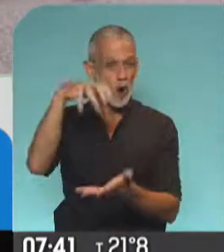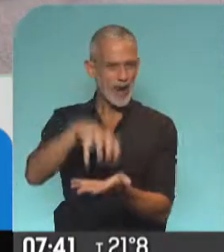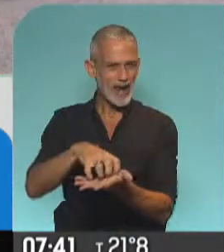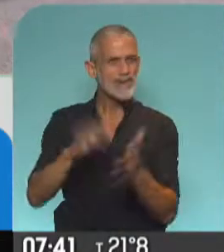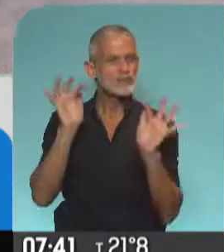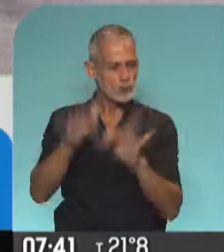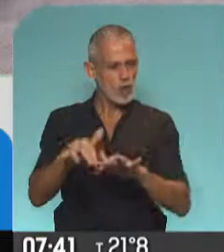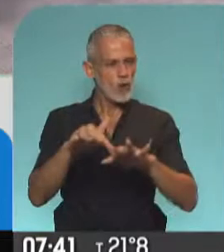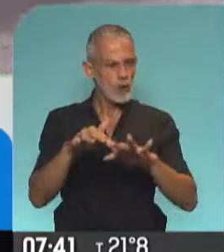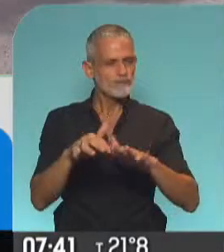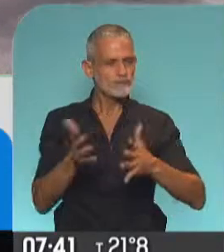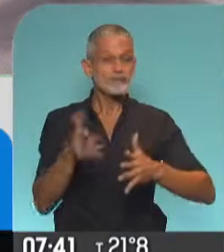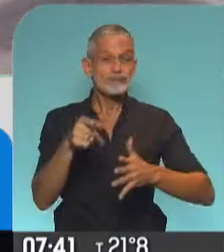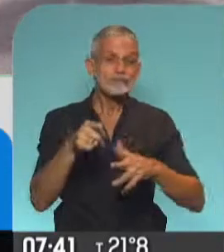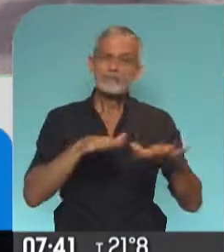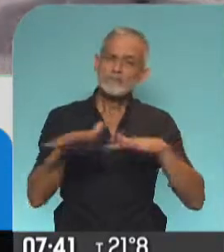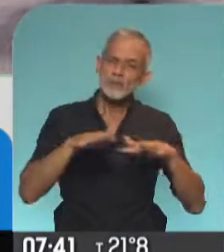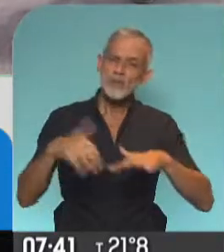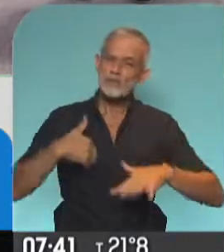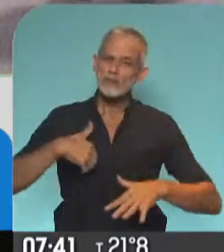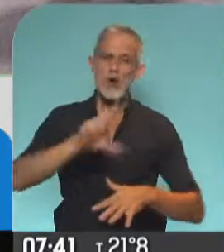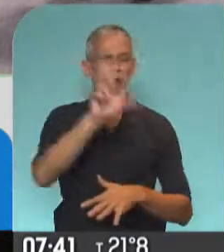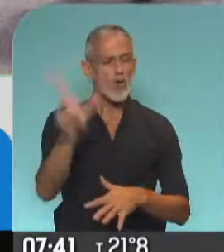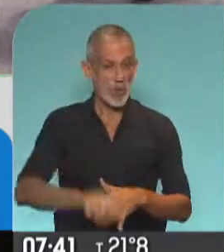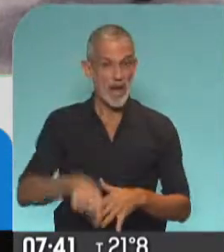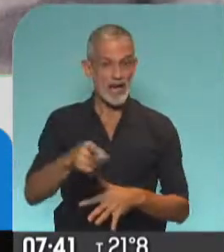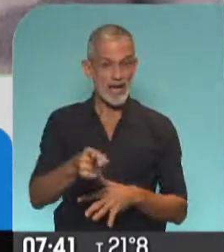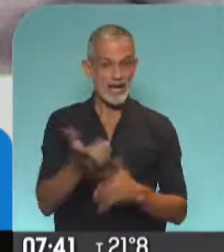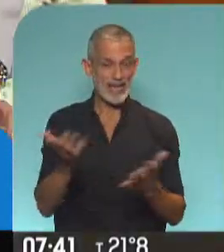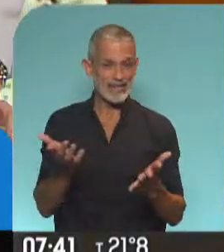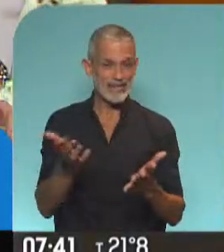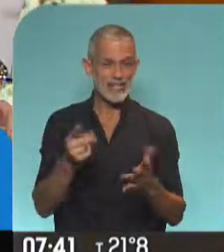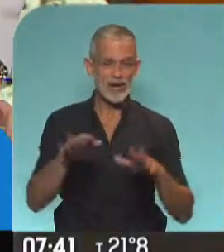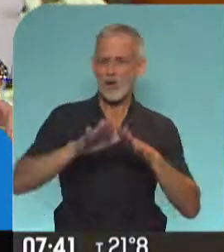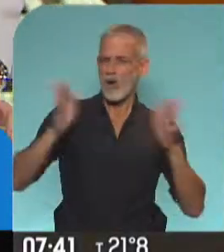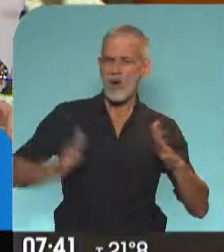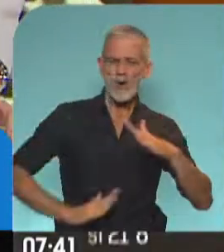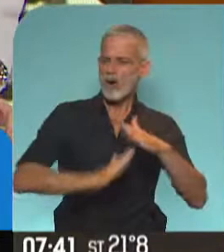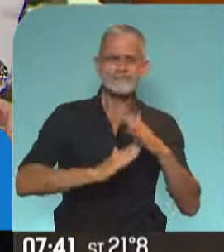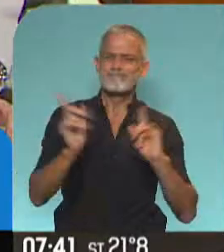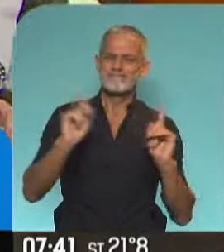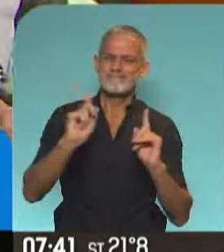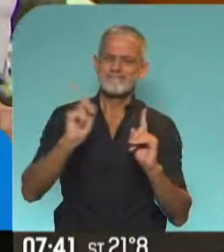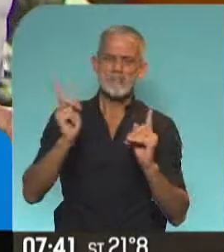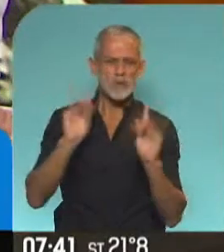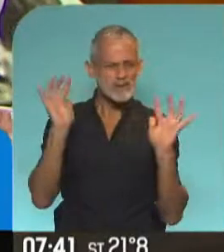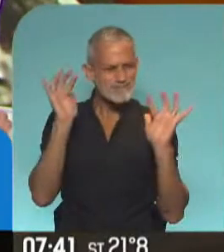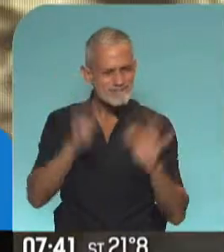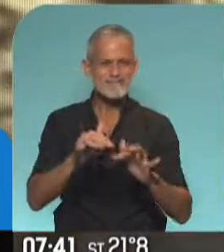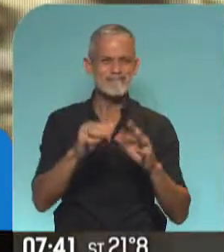pero la idea es que haya muchas actividades en todo el país, que estén descentralizadas. No va a haber un escenario principal, con la idea de que no haya